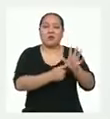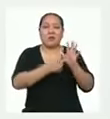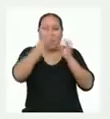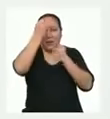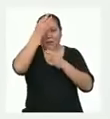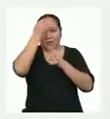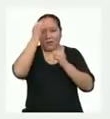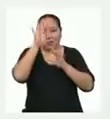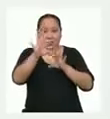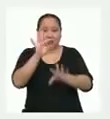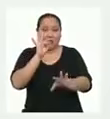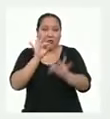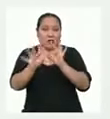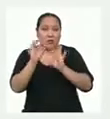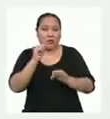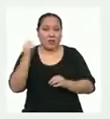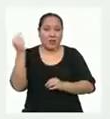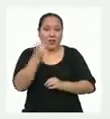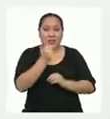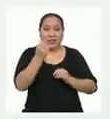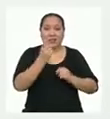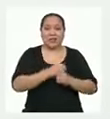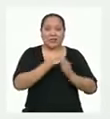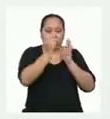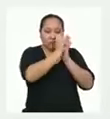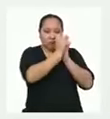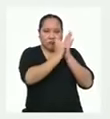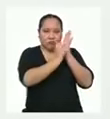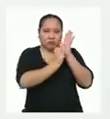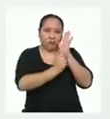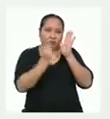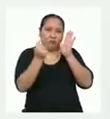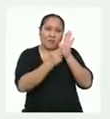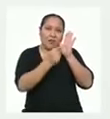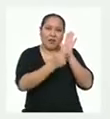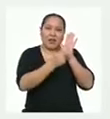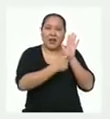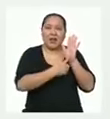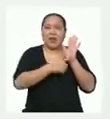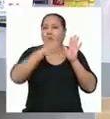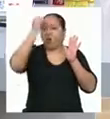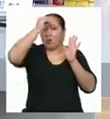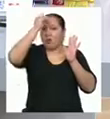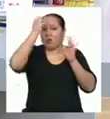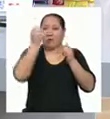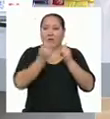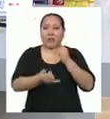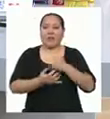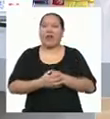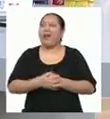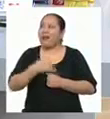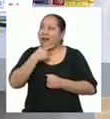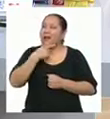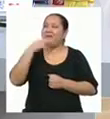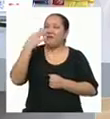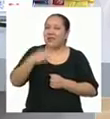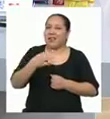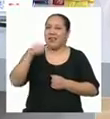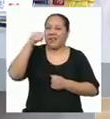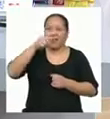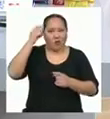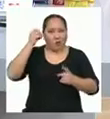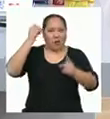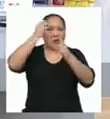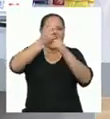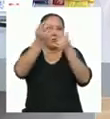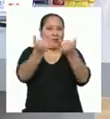hemos obtenido a través de estos cálculos para poder sacar algunas conclusiones. ¿Verdad que eso es parte de nuestro